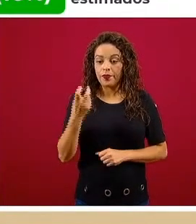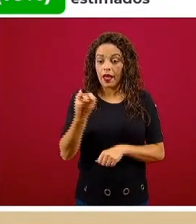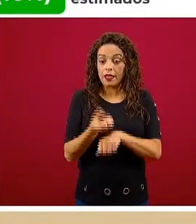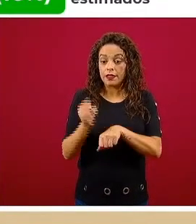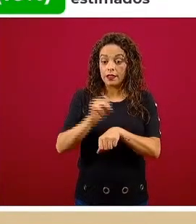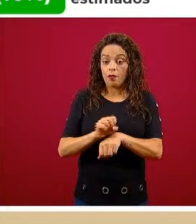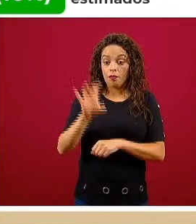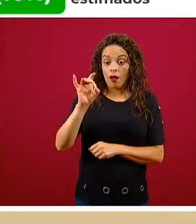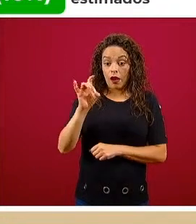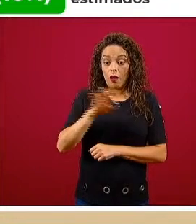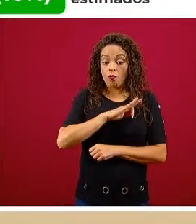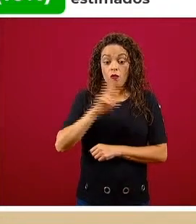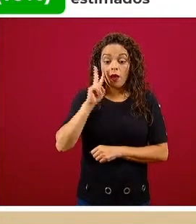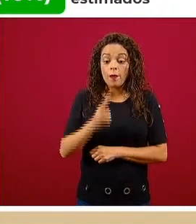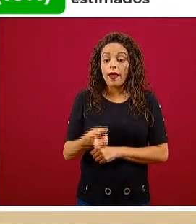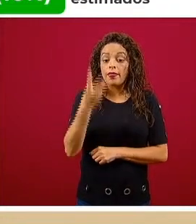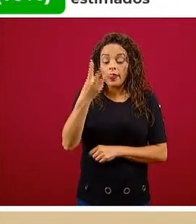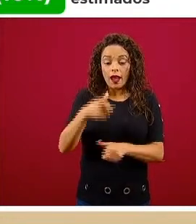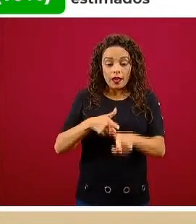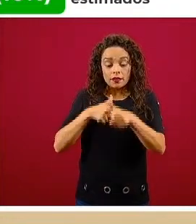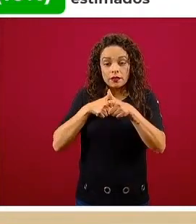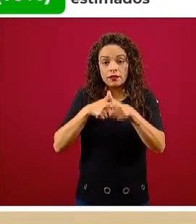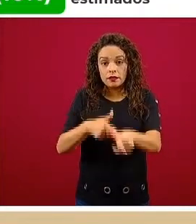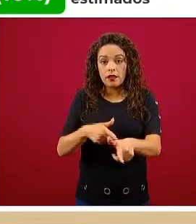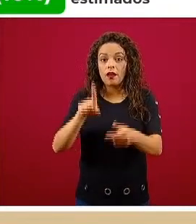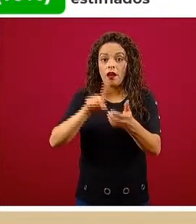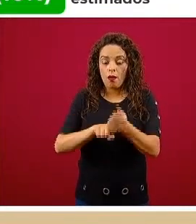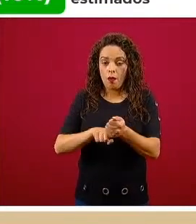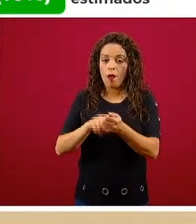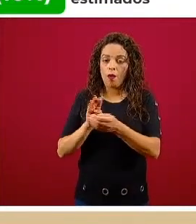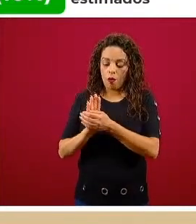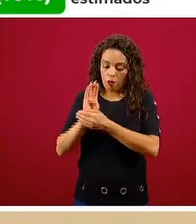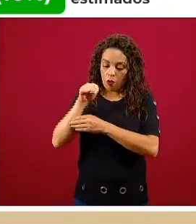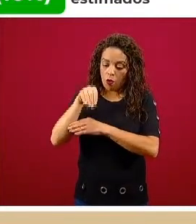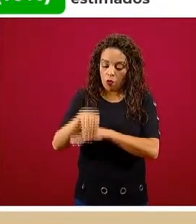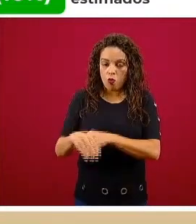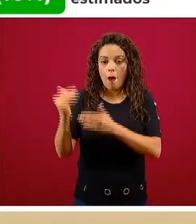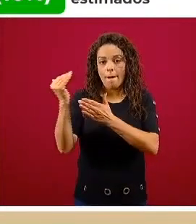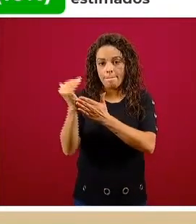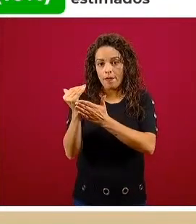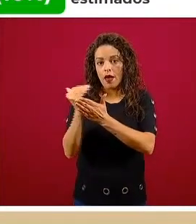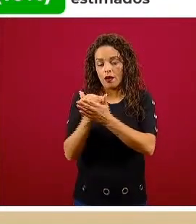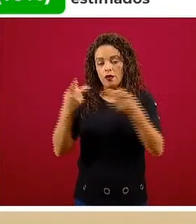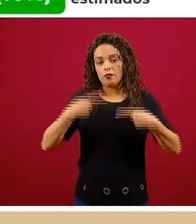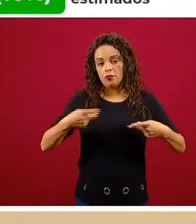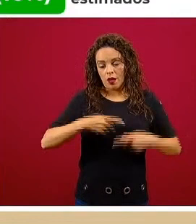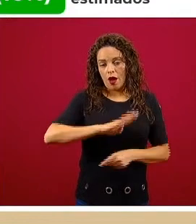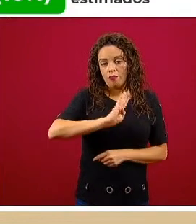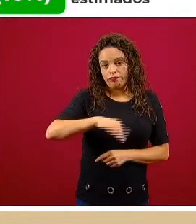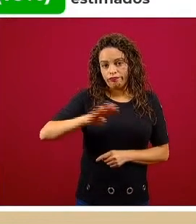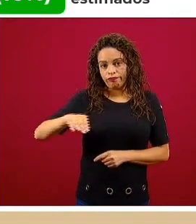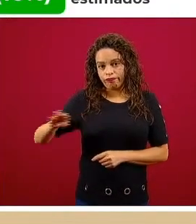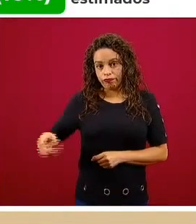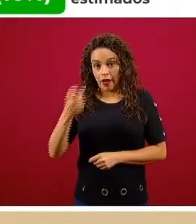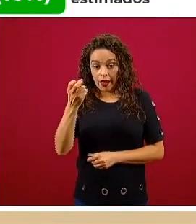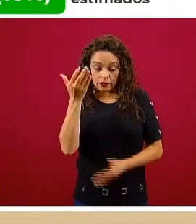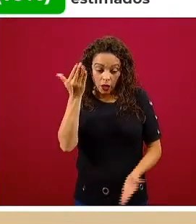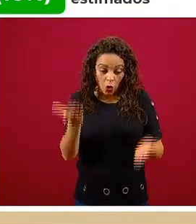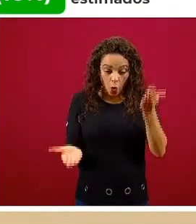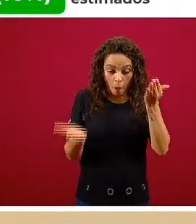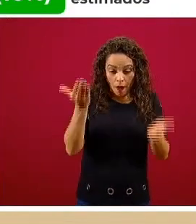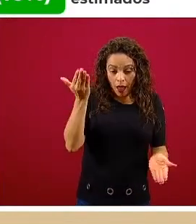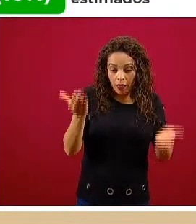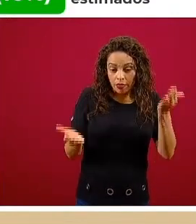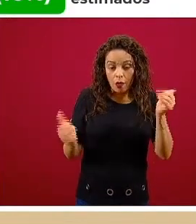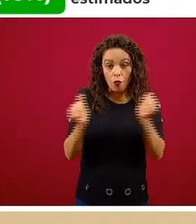semanas consecutivas también de descenso en la ocurrencia de defunciones, siendo el comparativo en las últimas 2